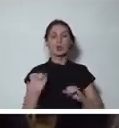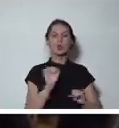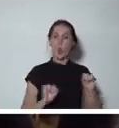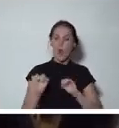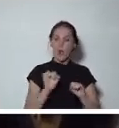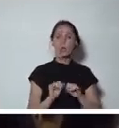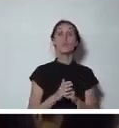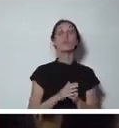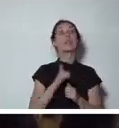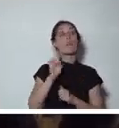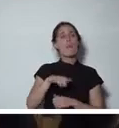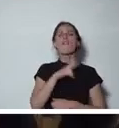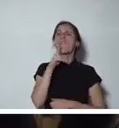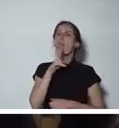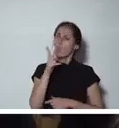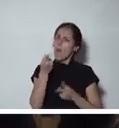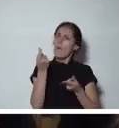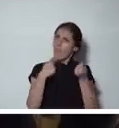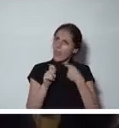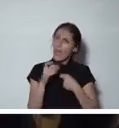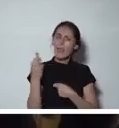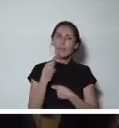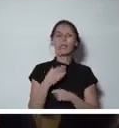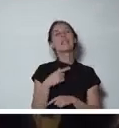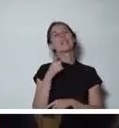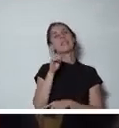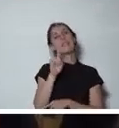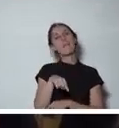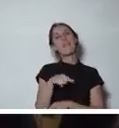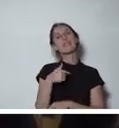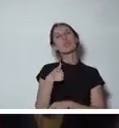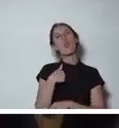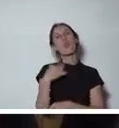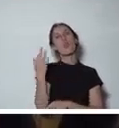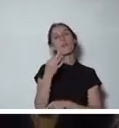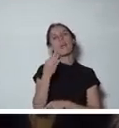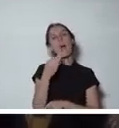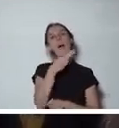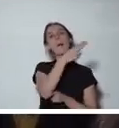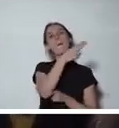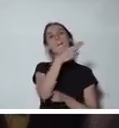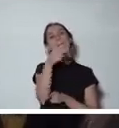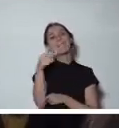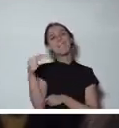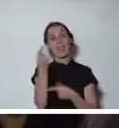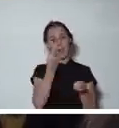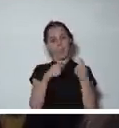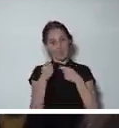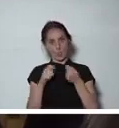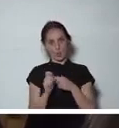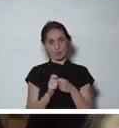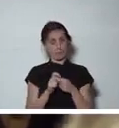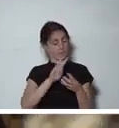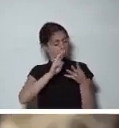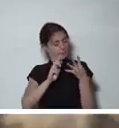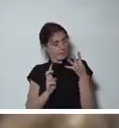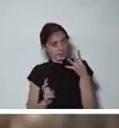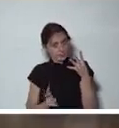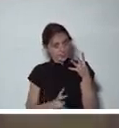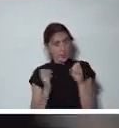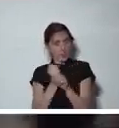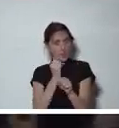debería vender verdura y me han dicho también que debería ser pescador eh pescatera entre otras profesiones no todas